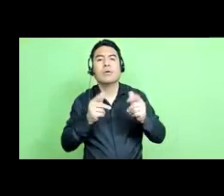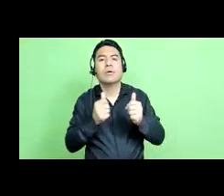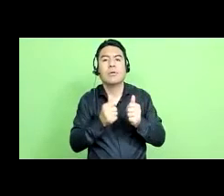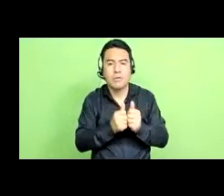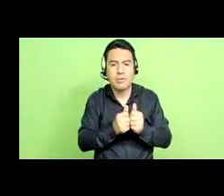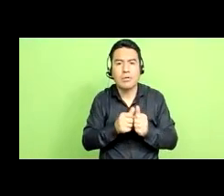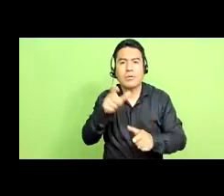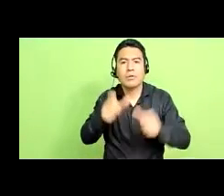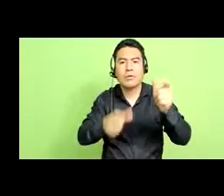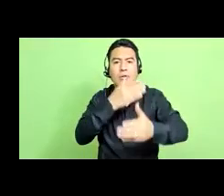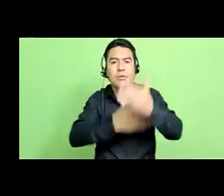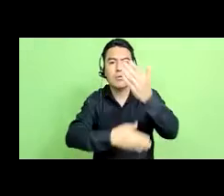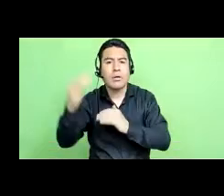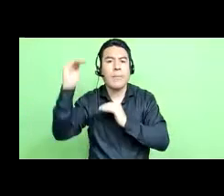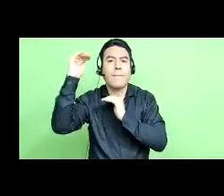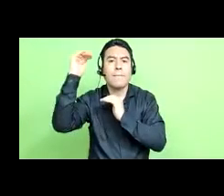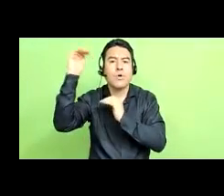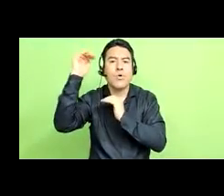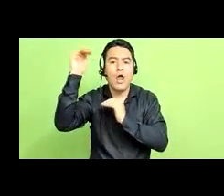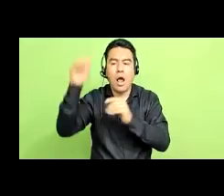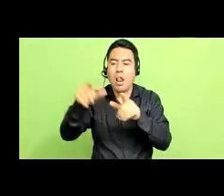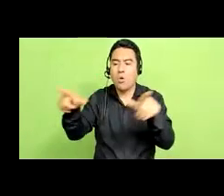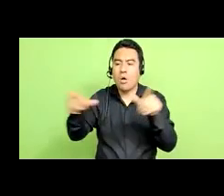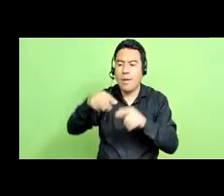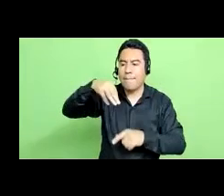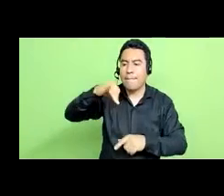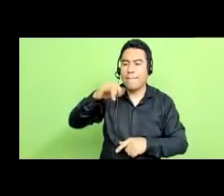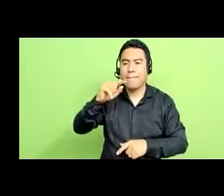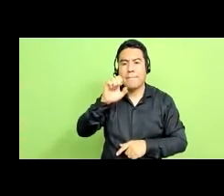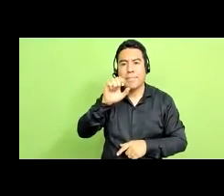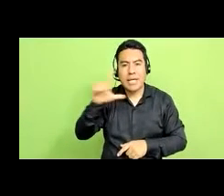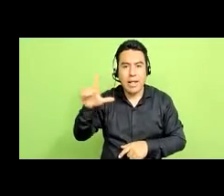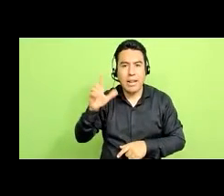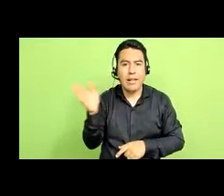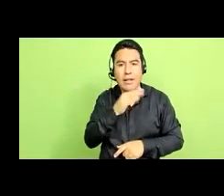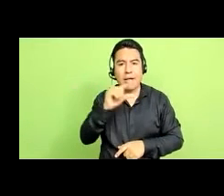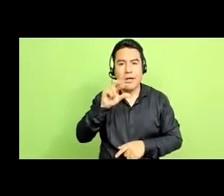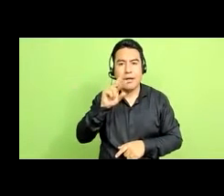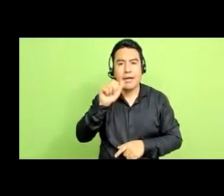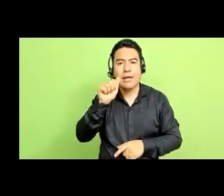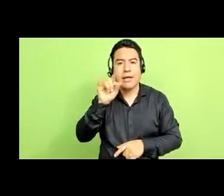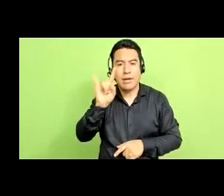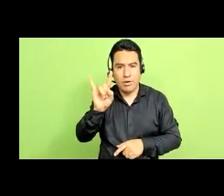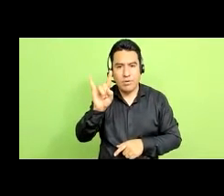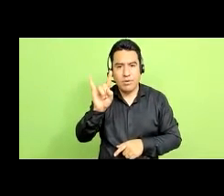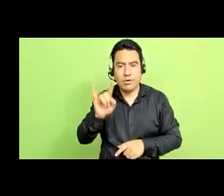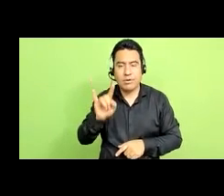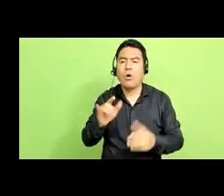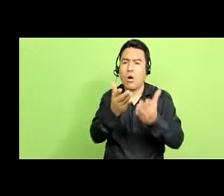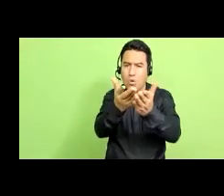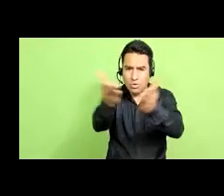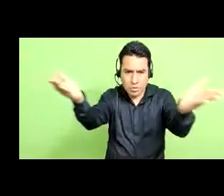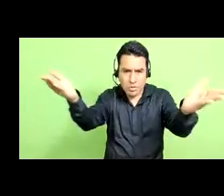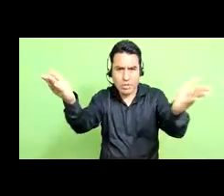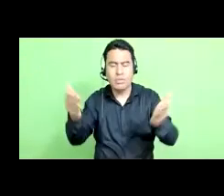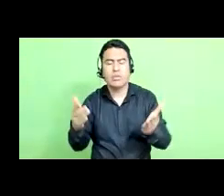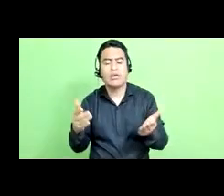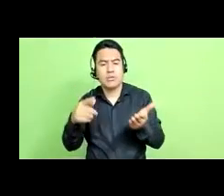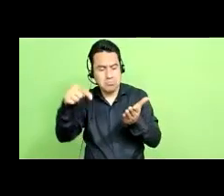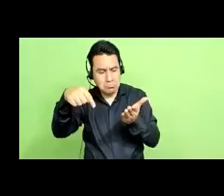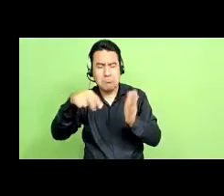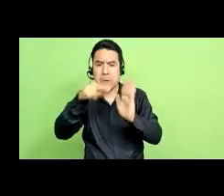discapacidad de piedra miguel grau bueno felicito por esta por esta iniciativa que hay y por estas